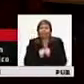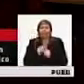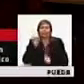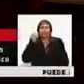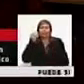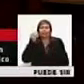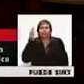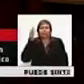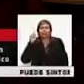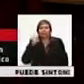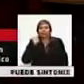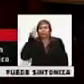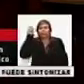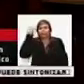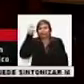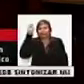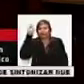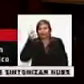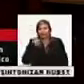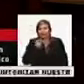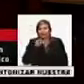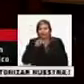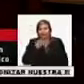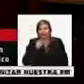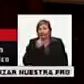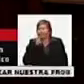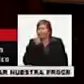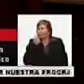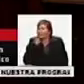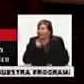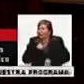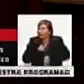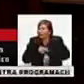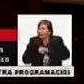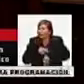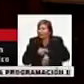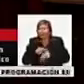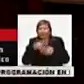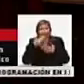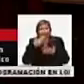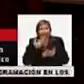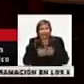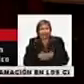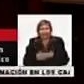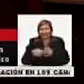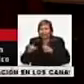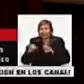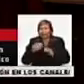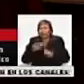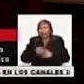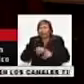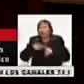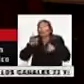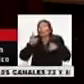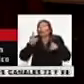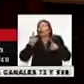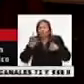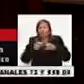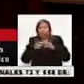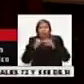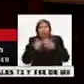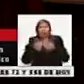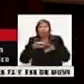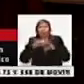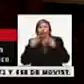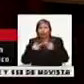aprista. ¿Cómo olvidar esos momentos? Y en los momentos más aciagos, en otra distancia, en otro